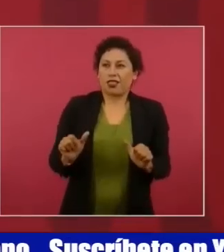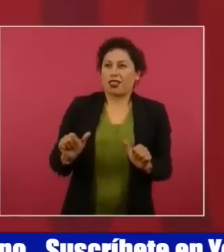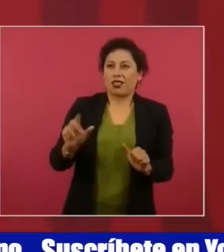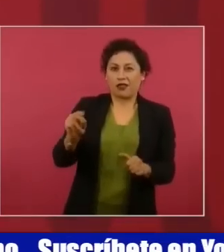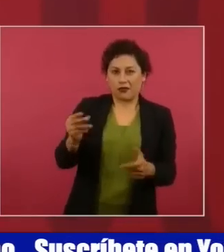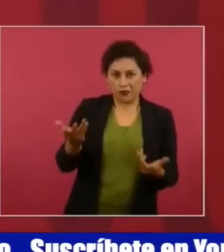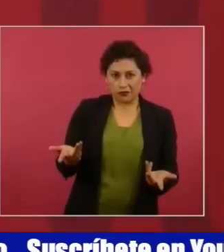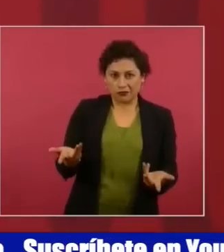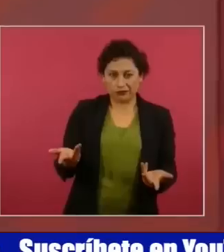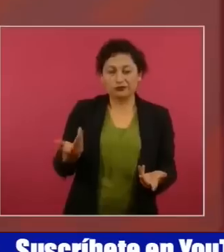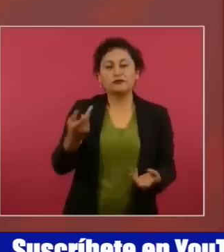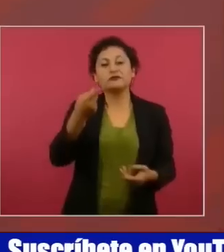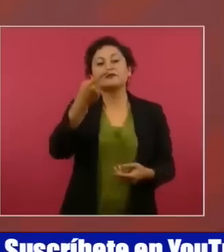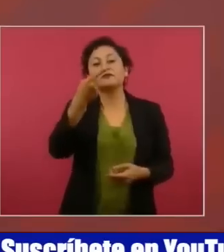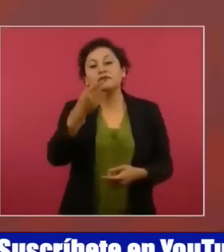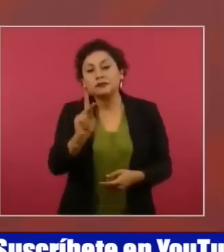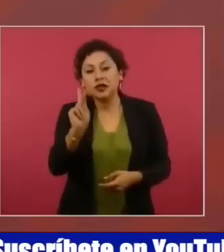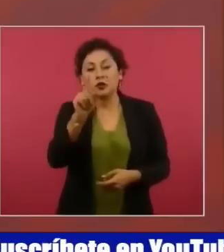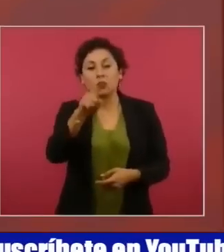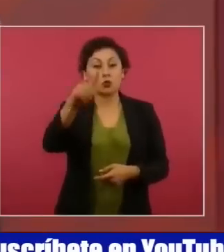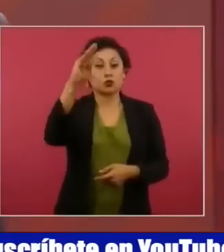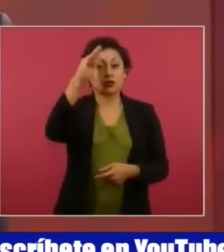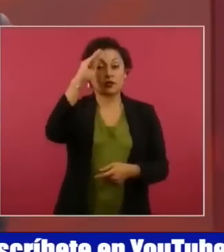imagínense qué íbamos a hacer